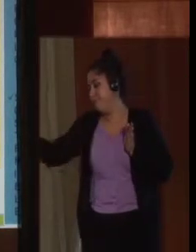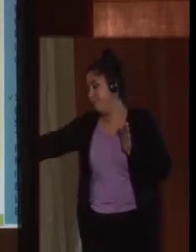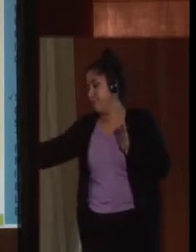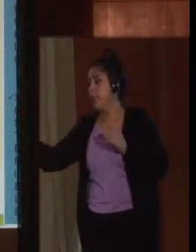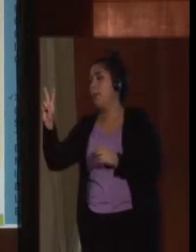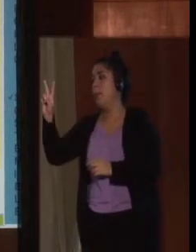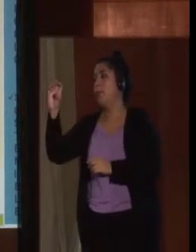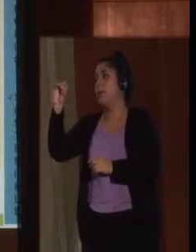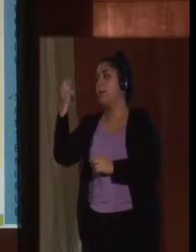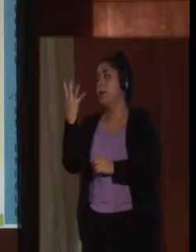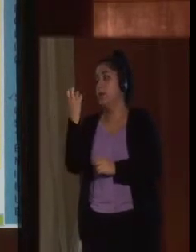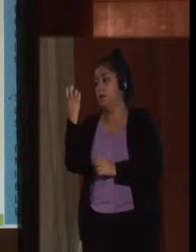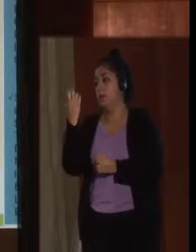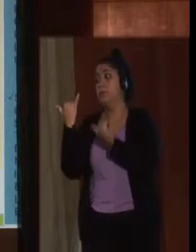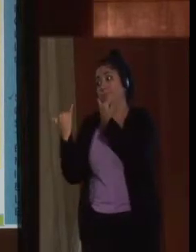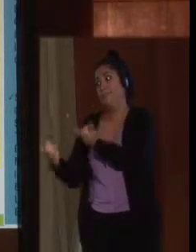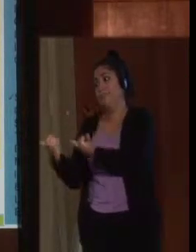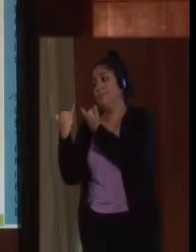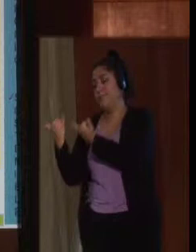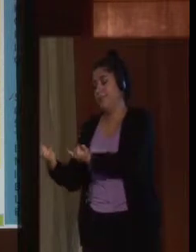para salir a publicación